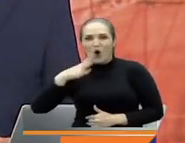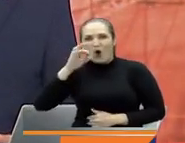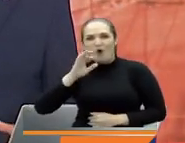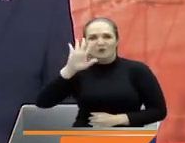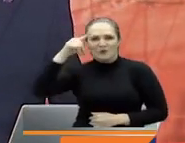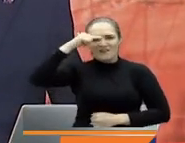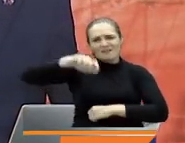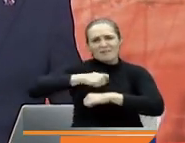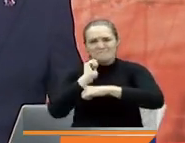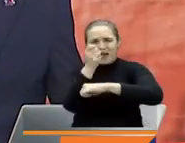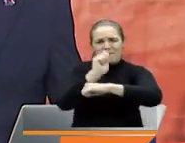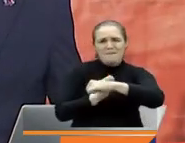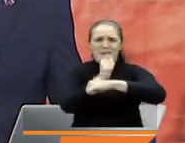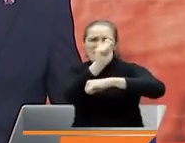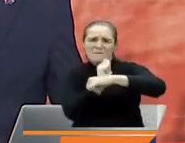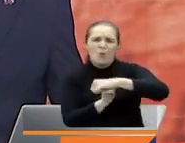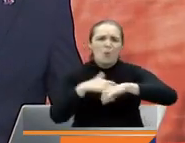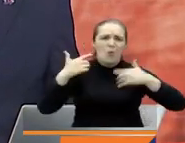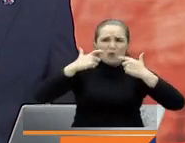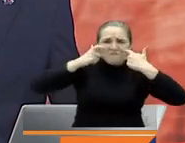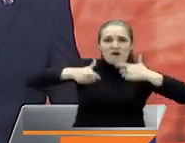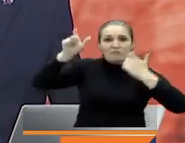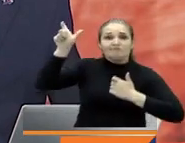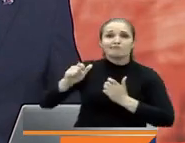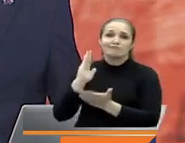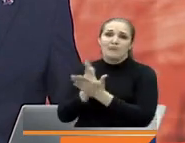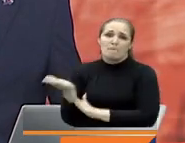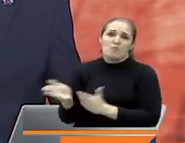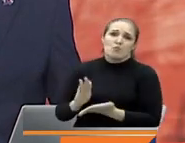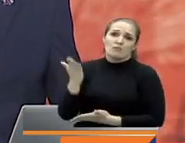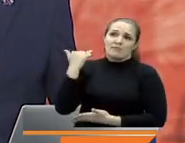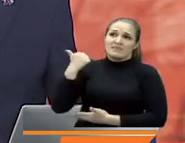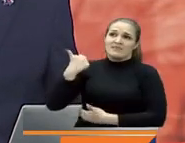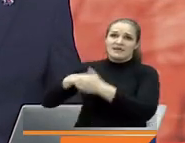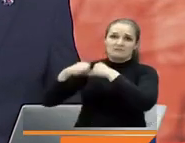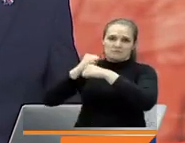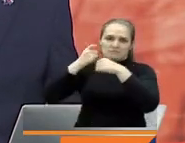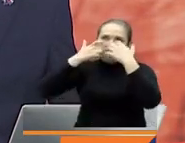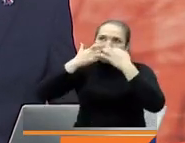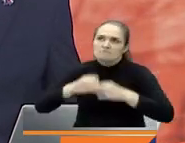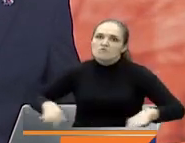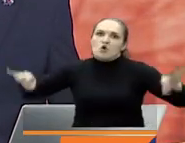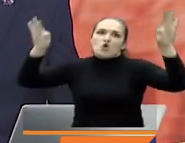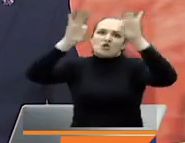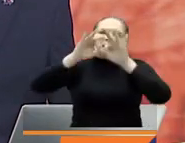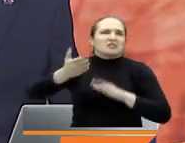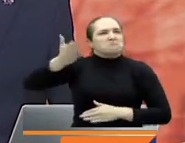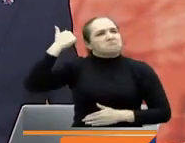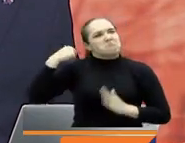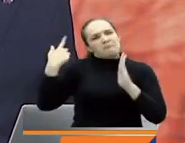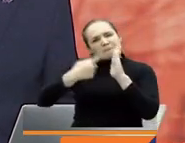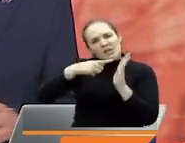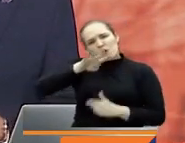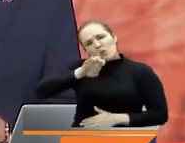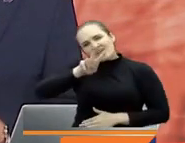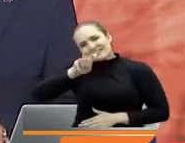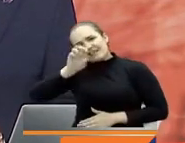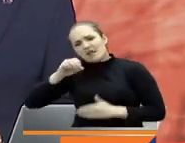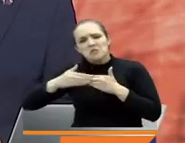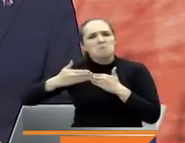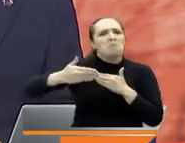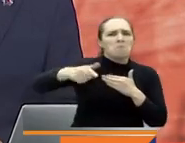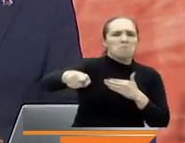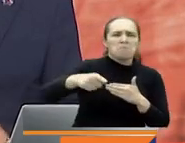Arroyo. El Centurión de la Noche, el artista quien fue el cantante más importante de los años 70 en adelante, inmortalizó temas como